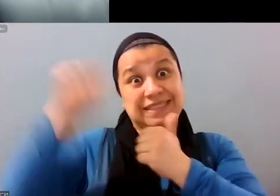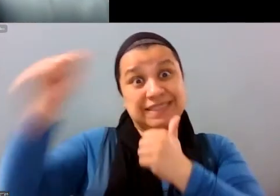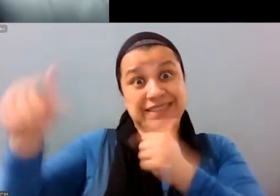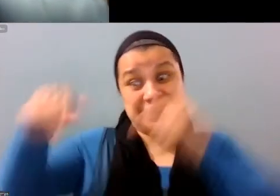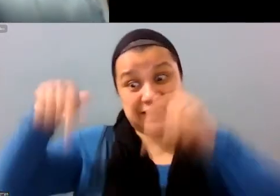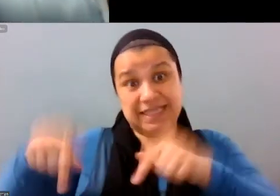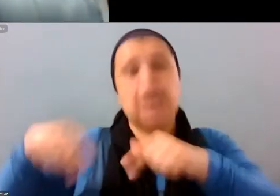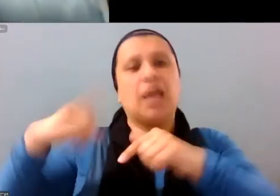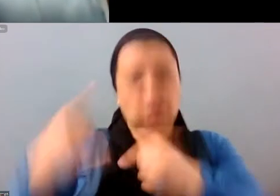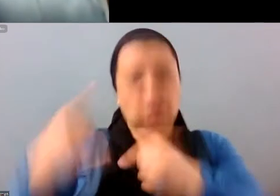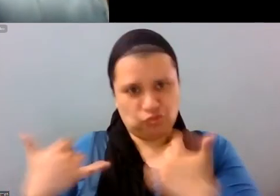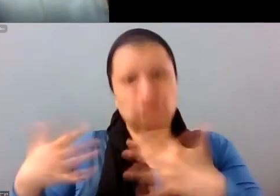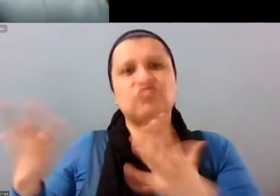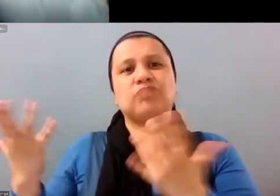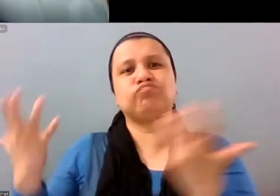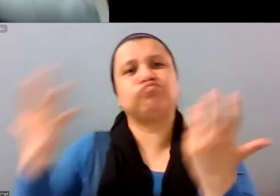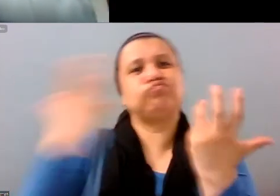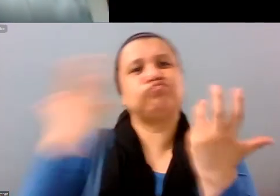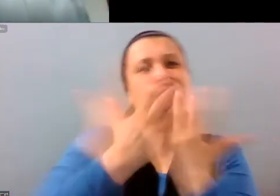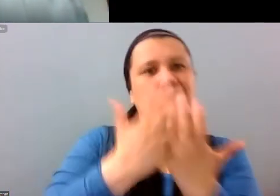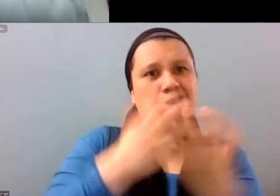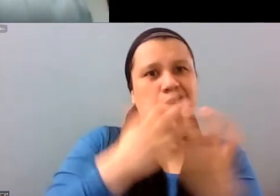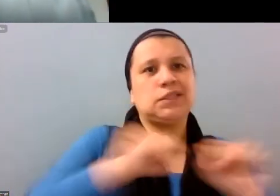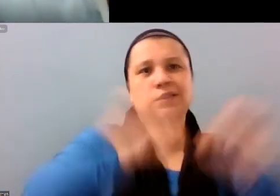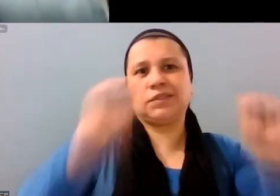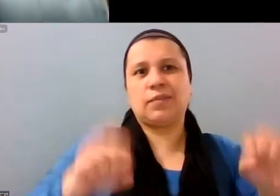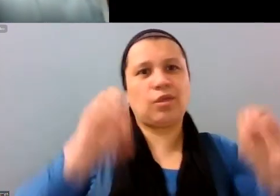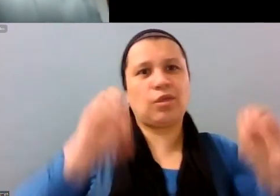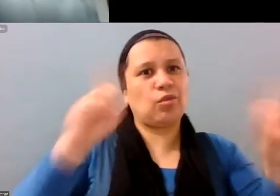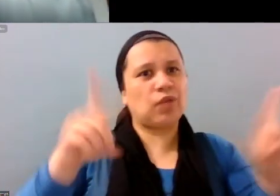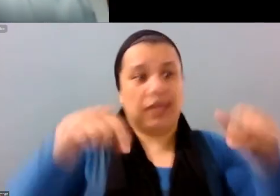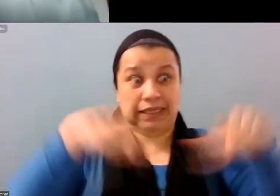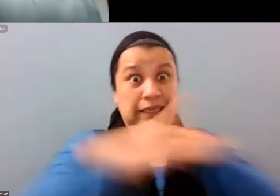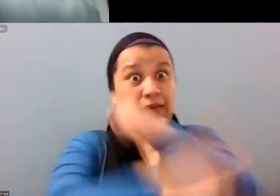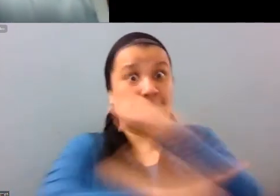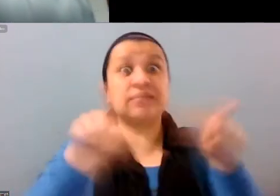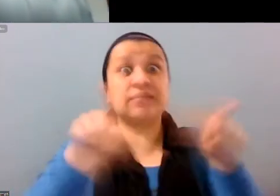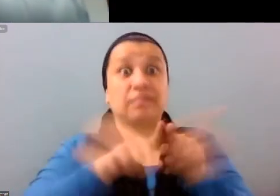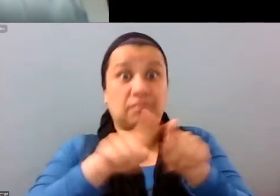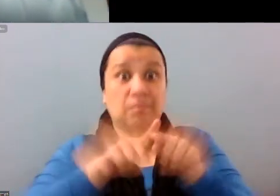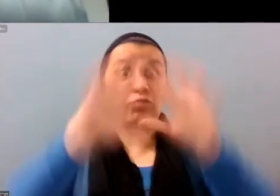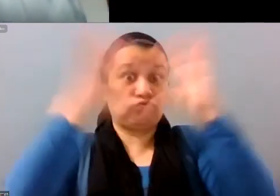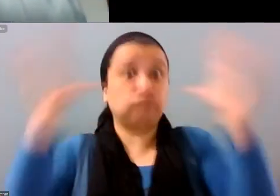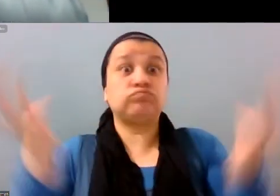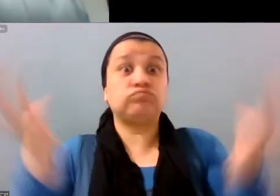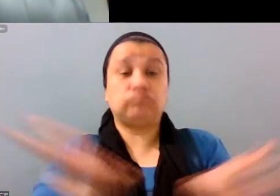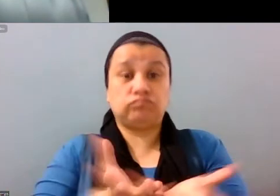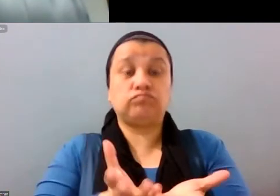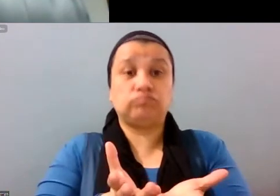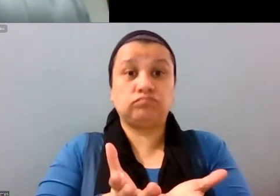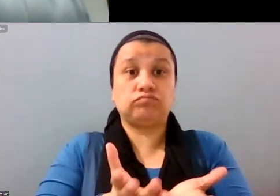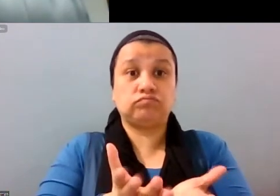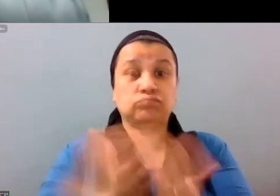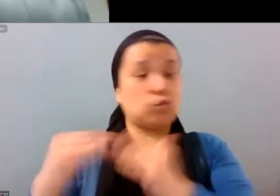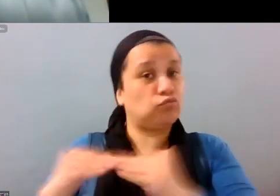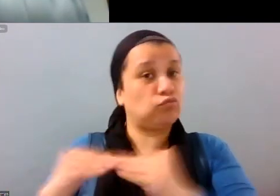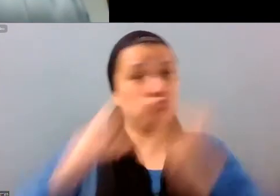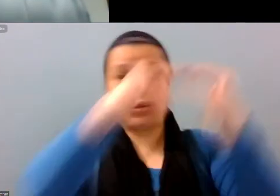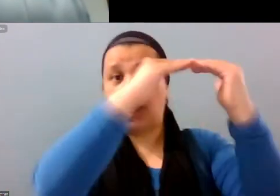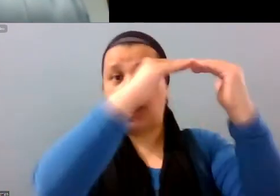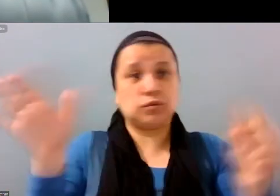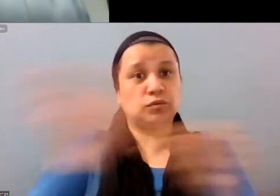educativos no solo en Costa Rica sino en todo el planeta y a todos los niveles tanto público